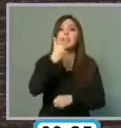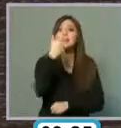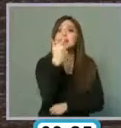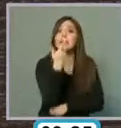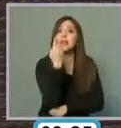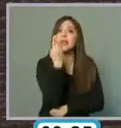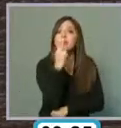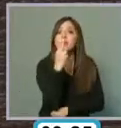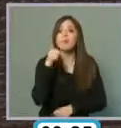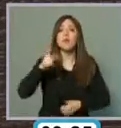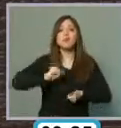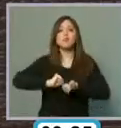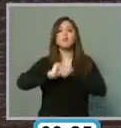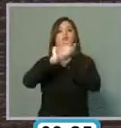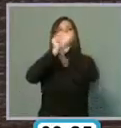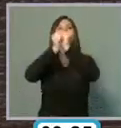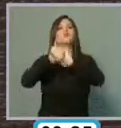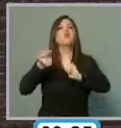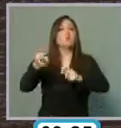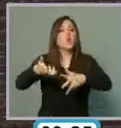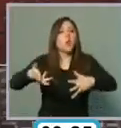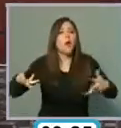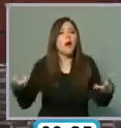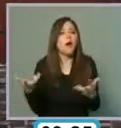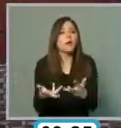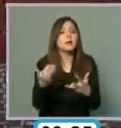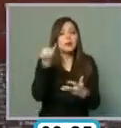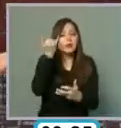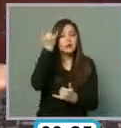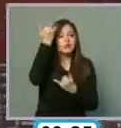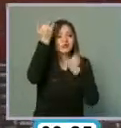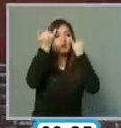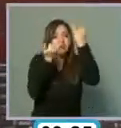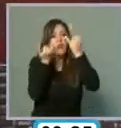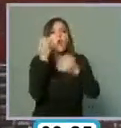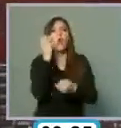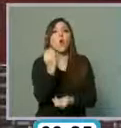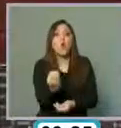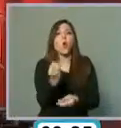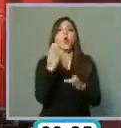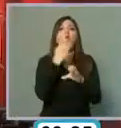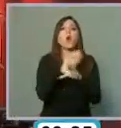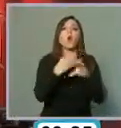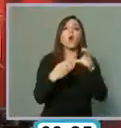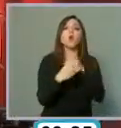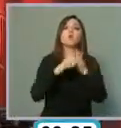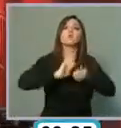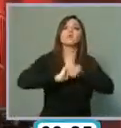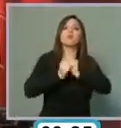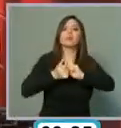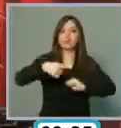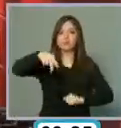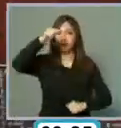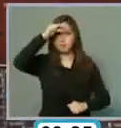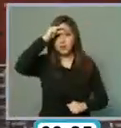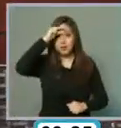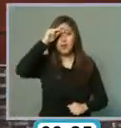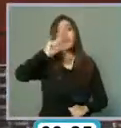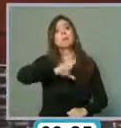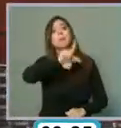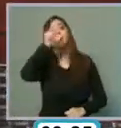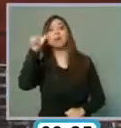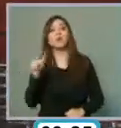para empezar a sembrar, construir o iniciar algo sabio. Muy Ok. bien. Y los mayas,